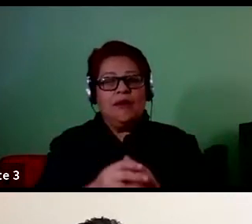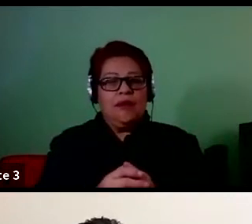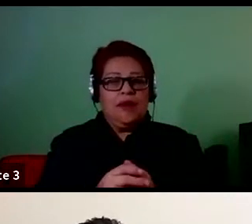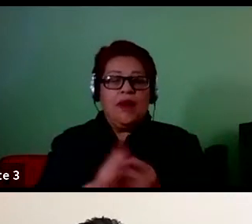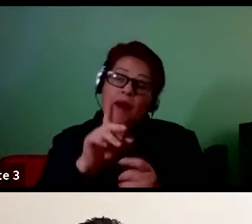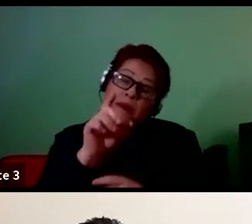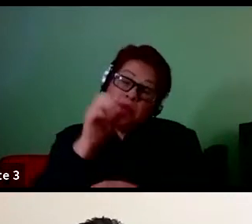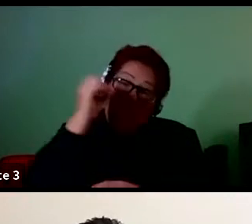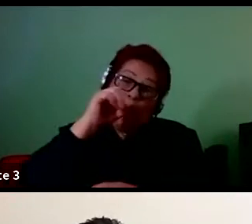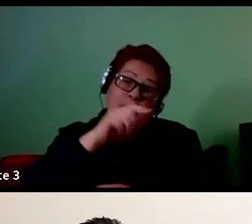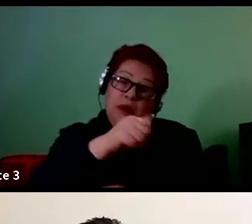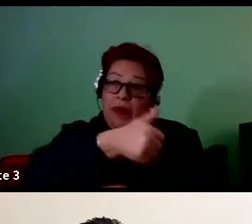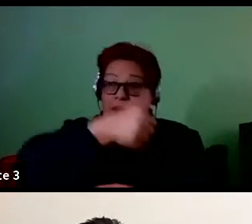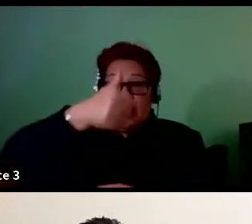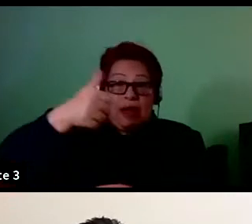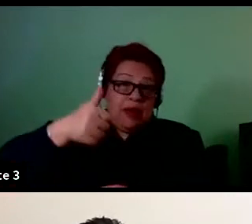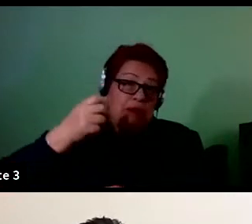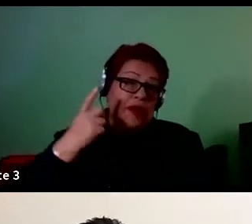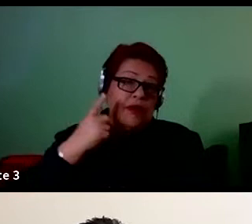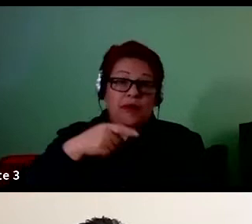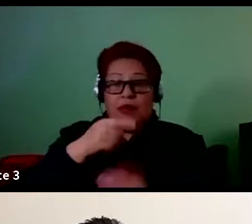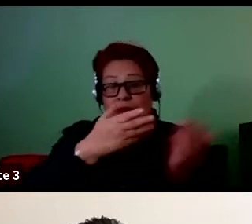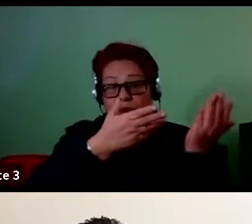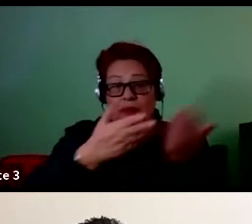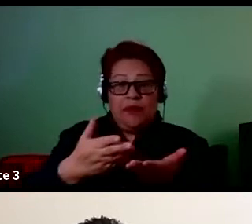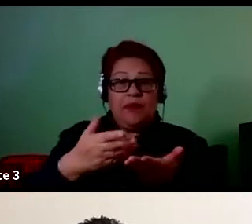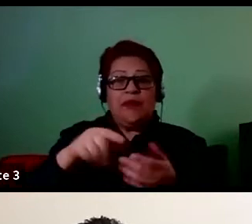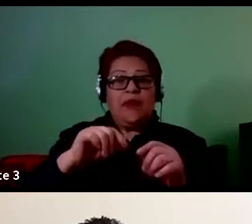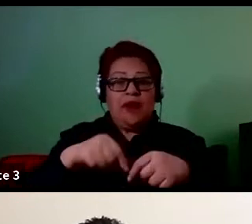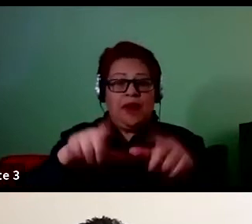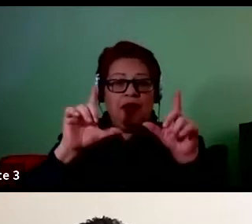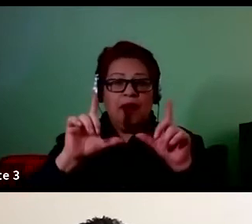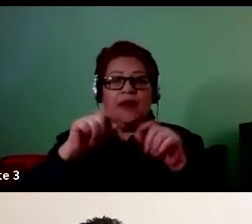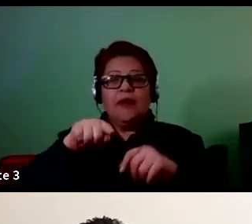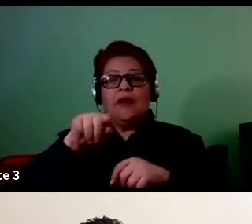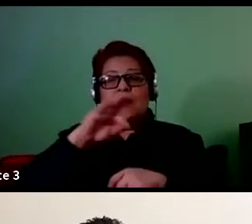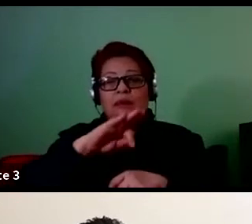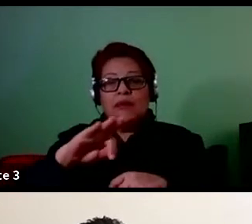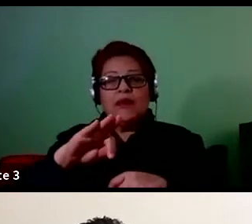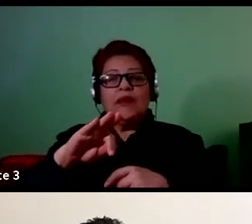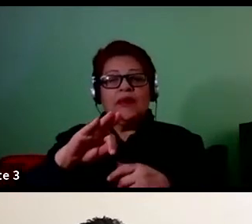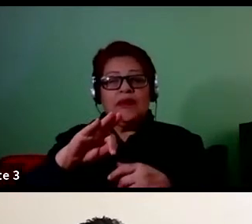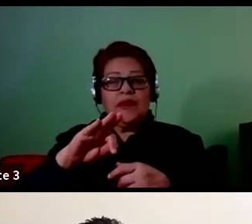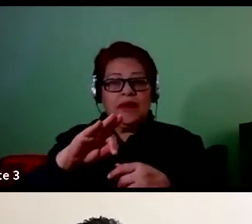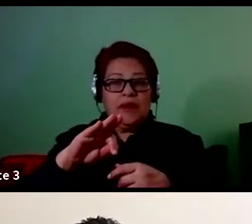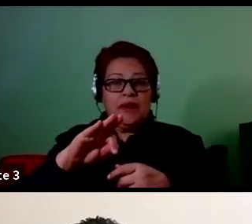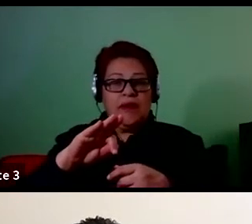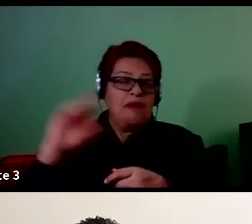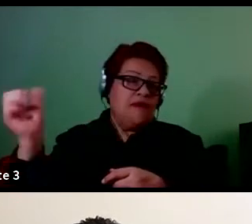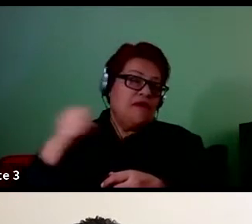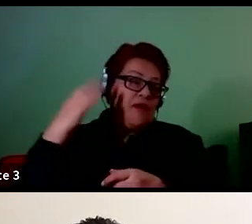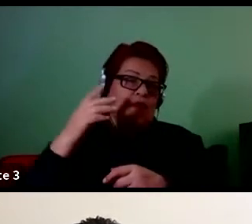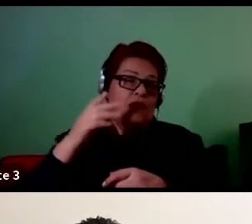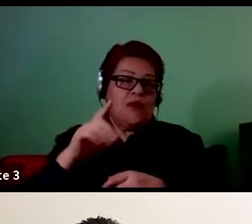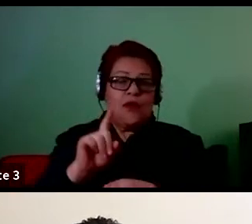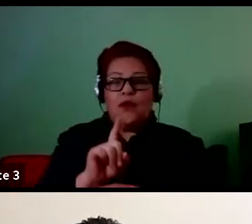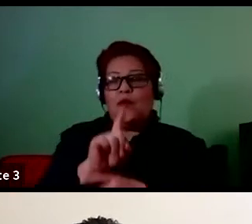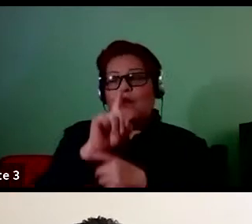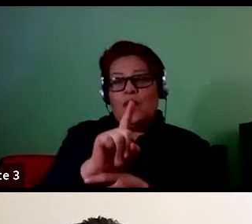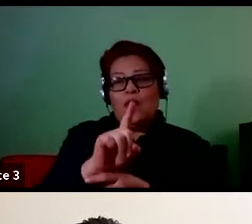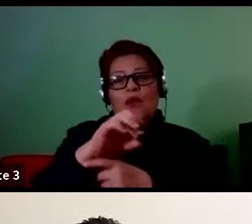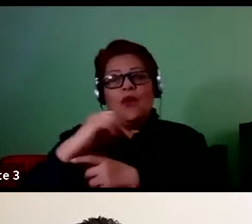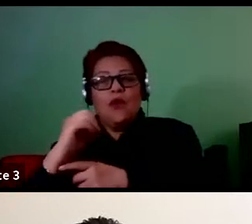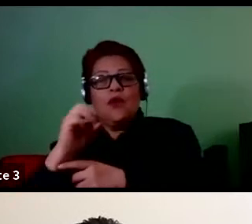la opinión de cada uno de los diputados presentes respecto a si fuese en el foro 1 o en el foro